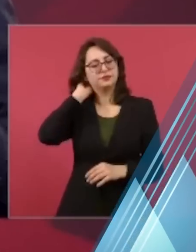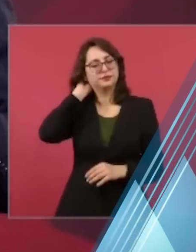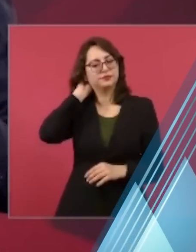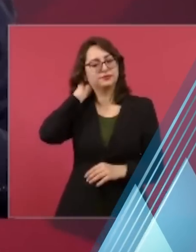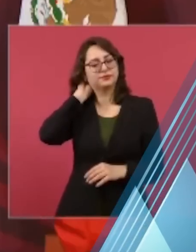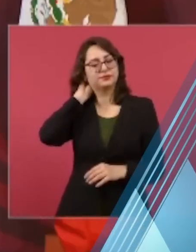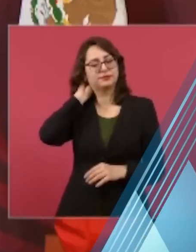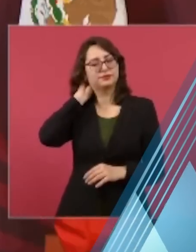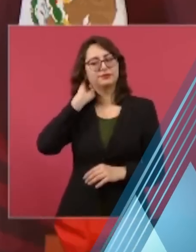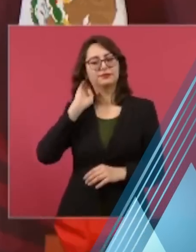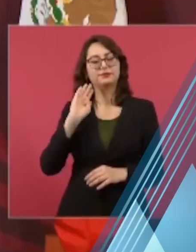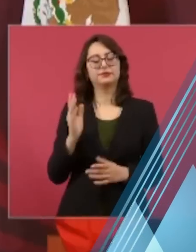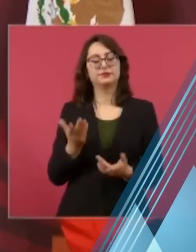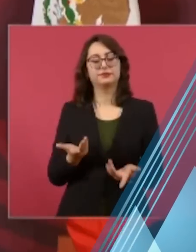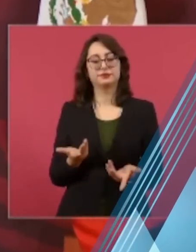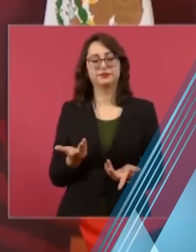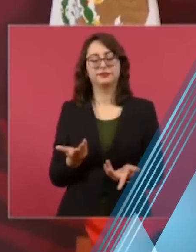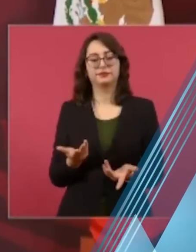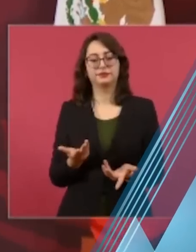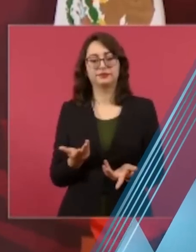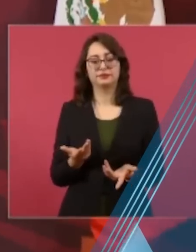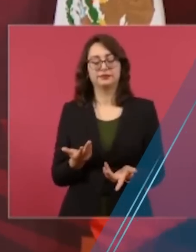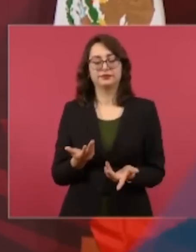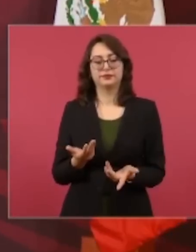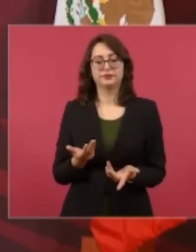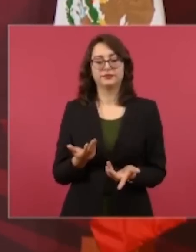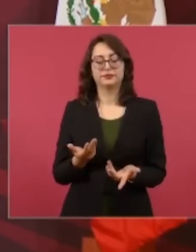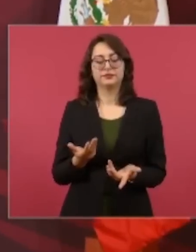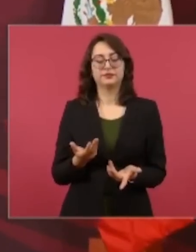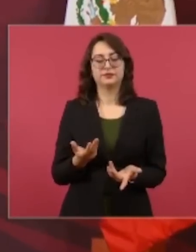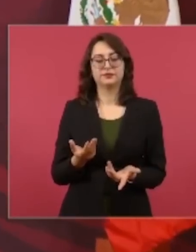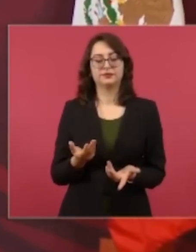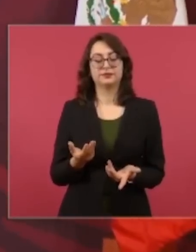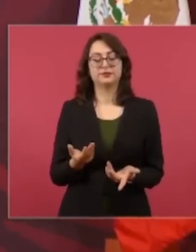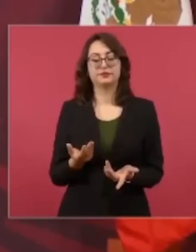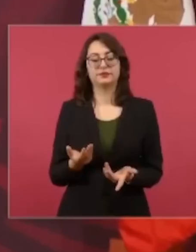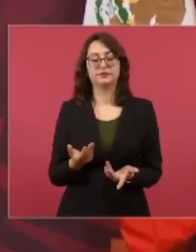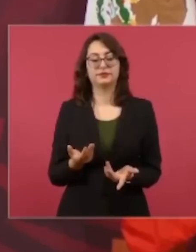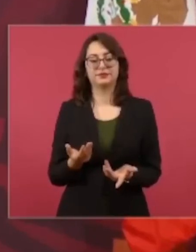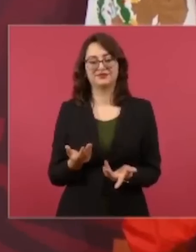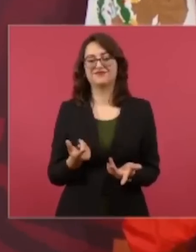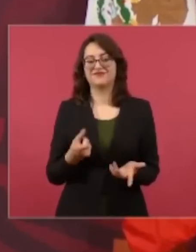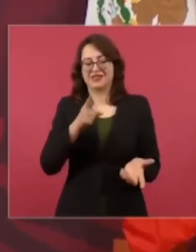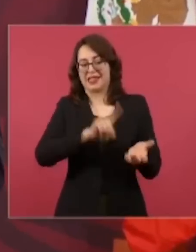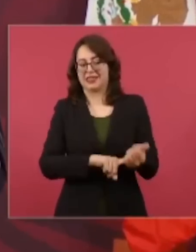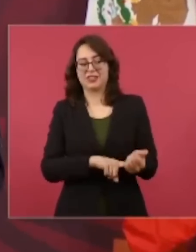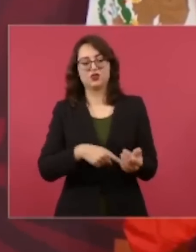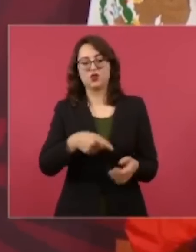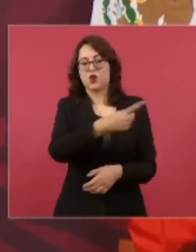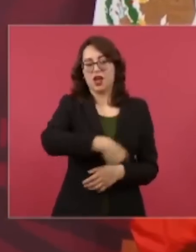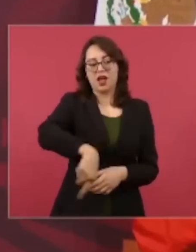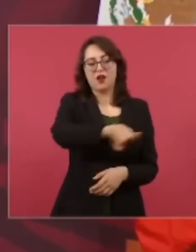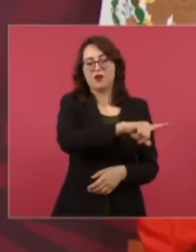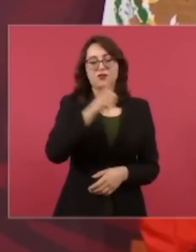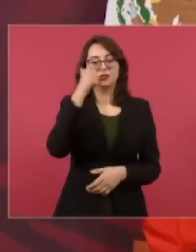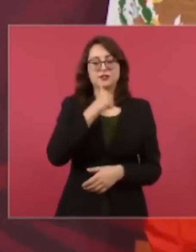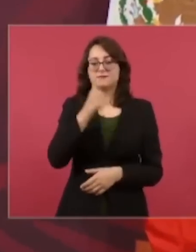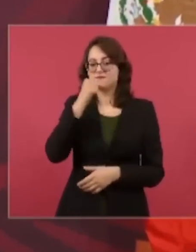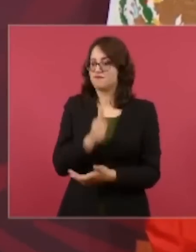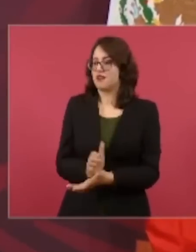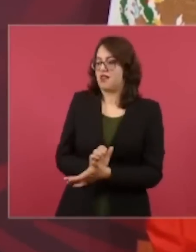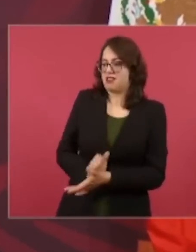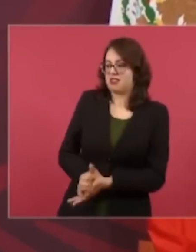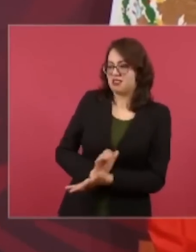Entonces, antes existía, siempre ha existido este clasismo, este racismo,